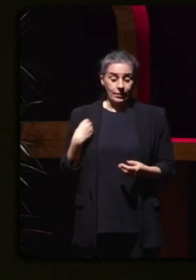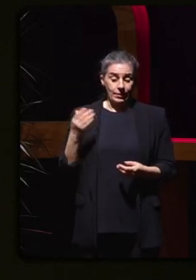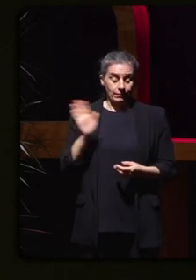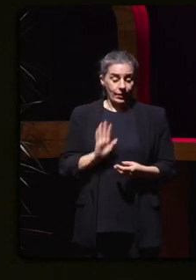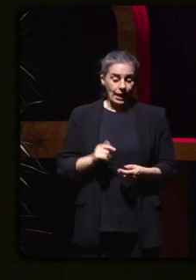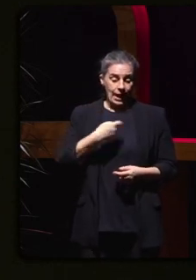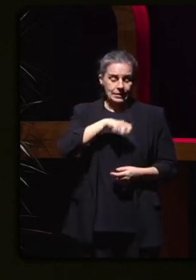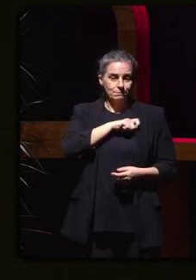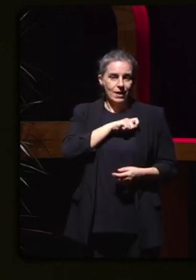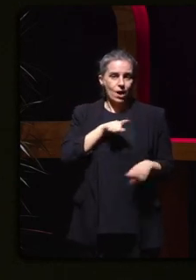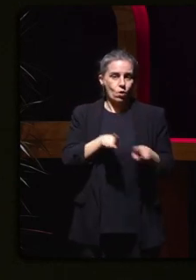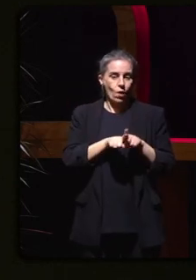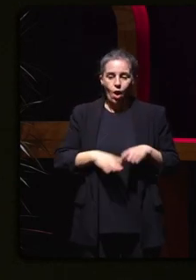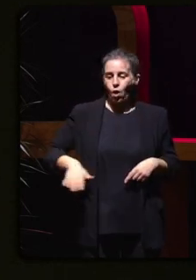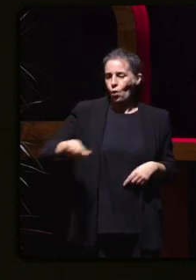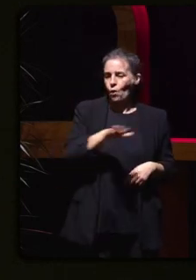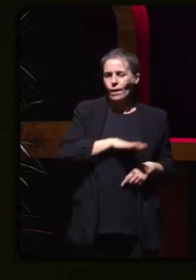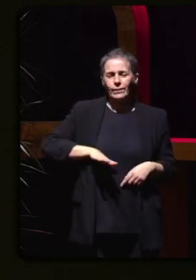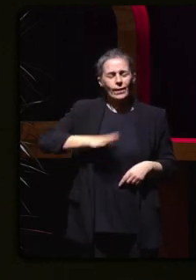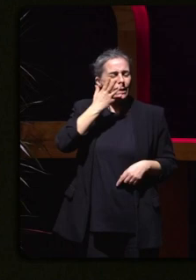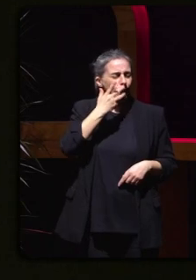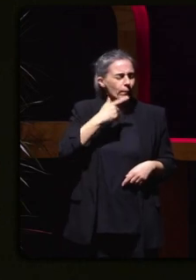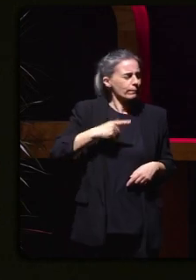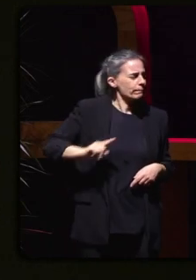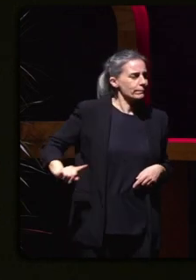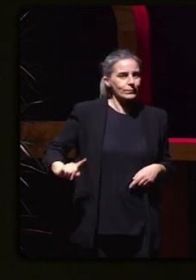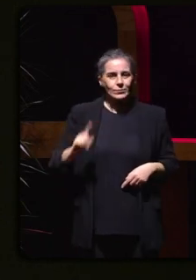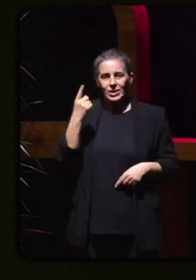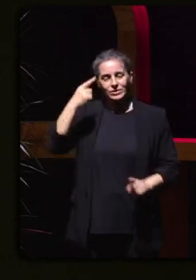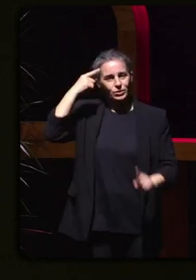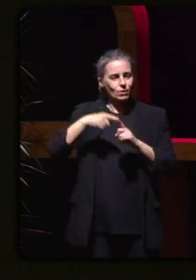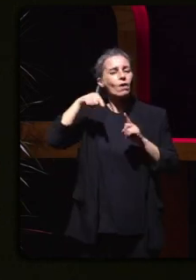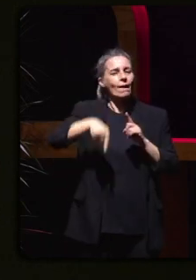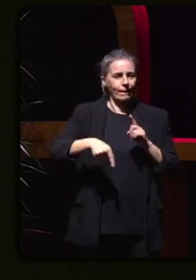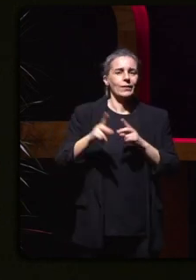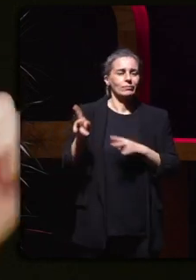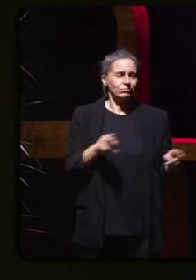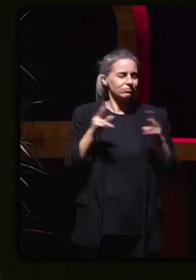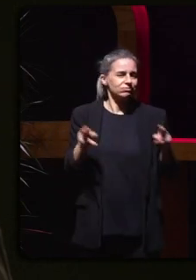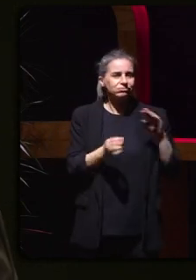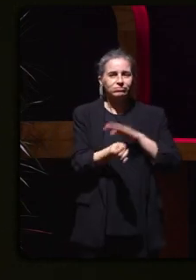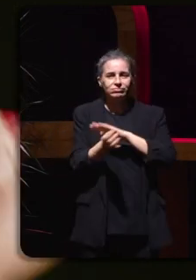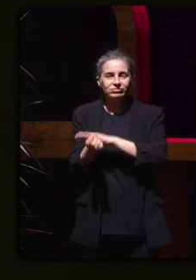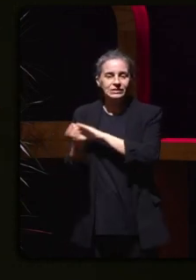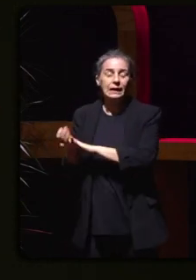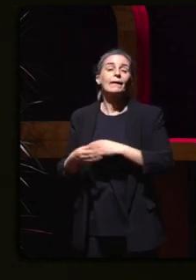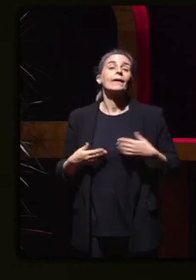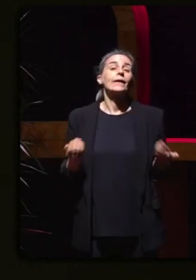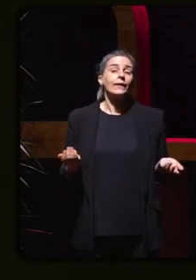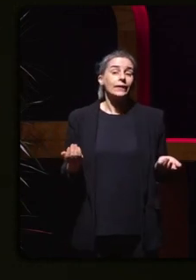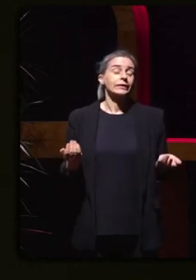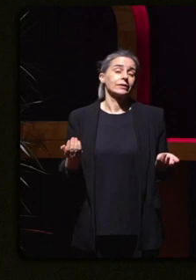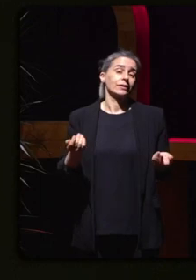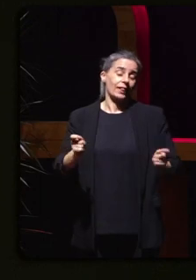el lugar predilecto para producir de plataformas como Netflix Entonces eso nos va a seguir haciendo